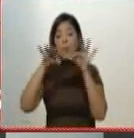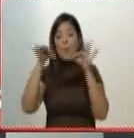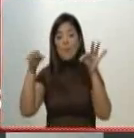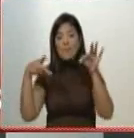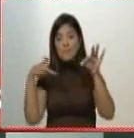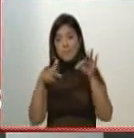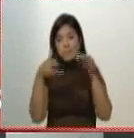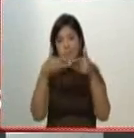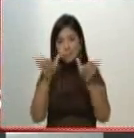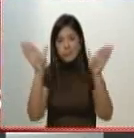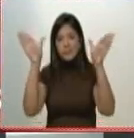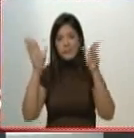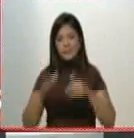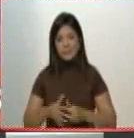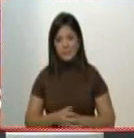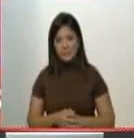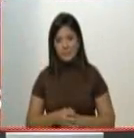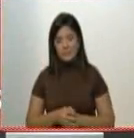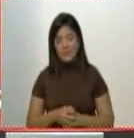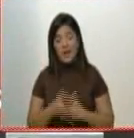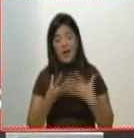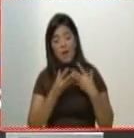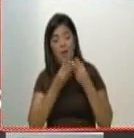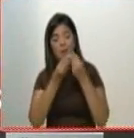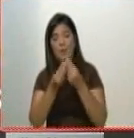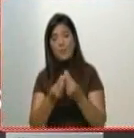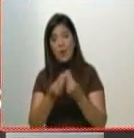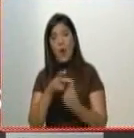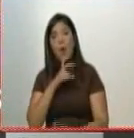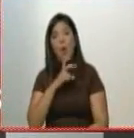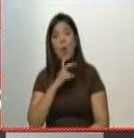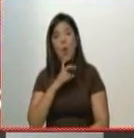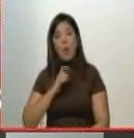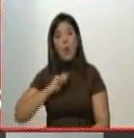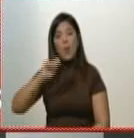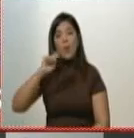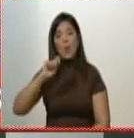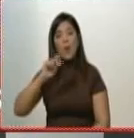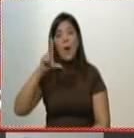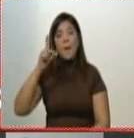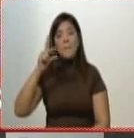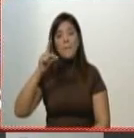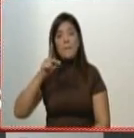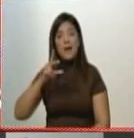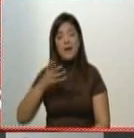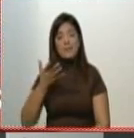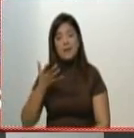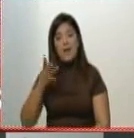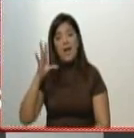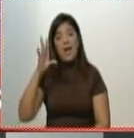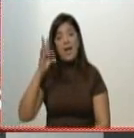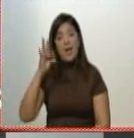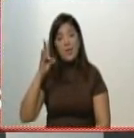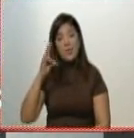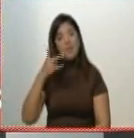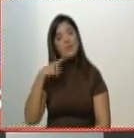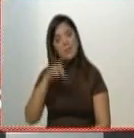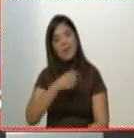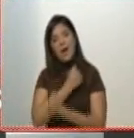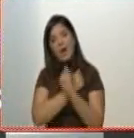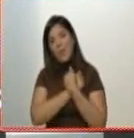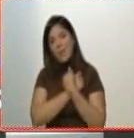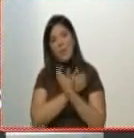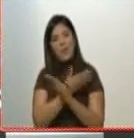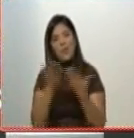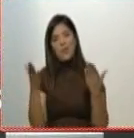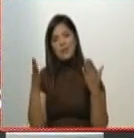esta residencia, acompañado del oro, la plata, el bronce y el amor de